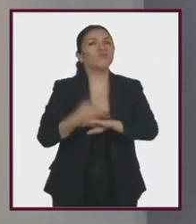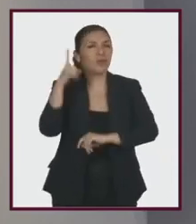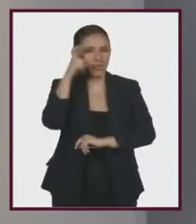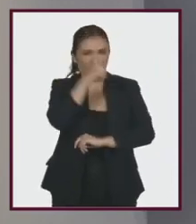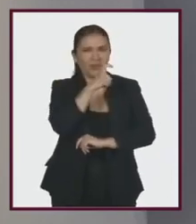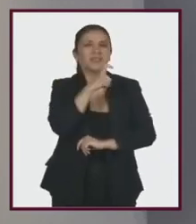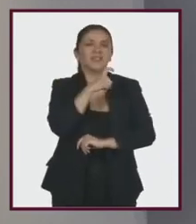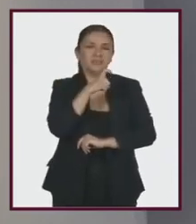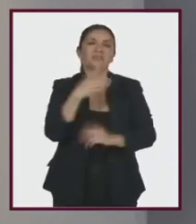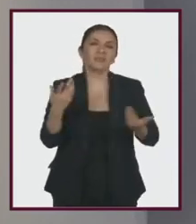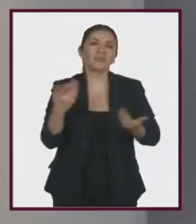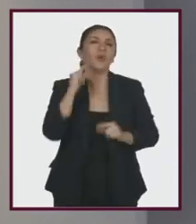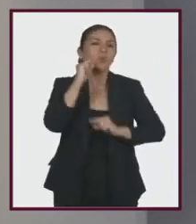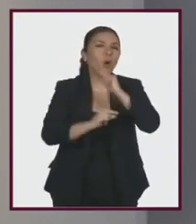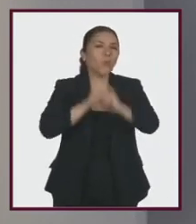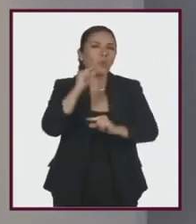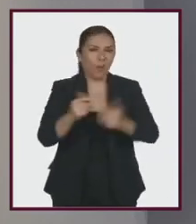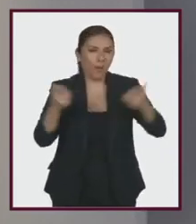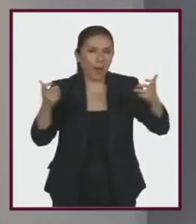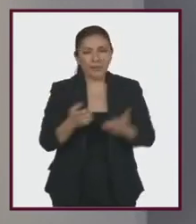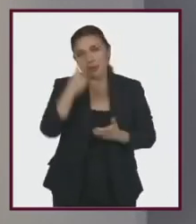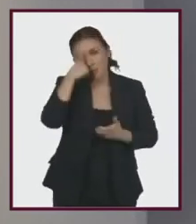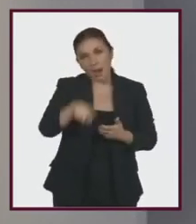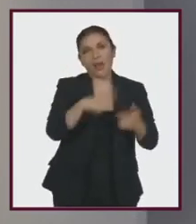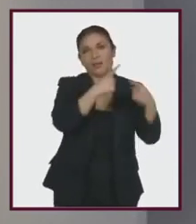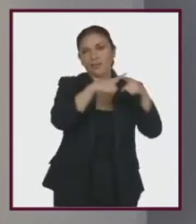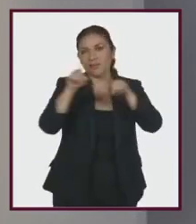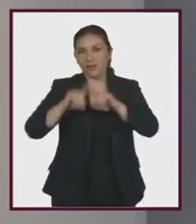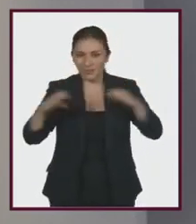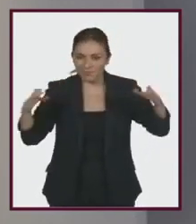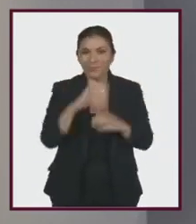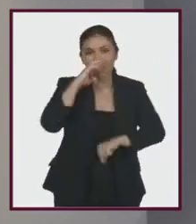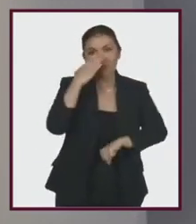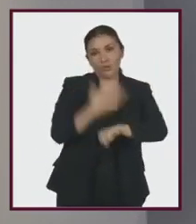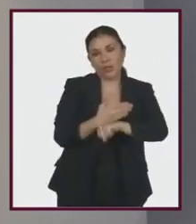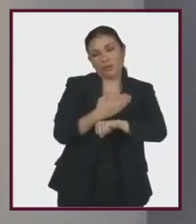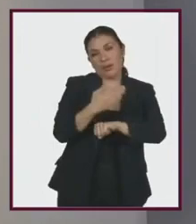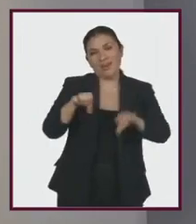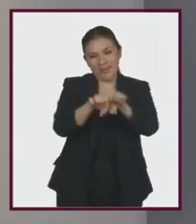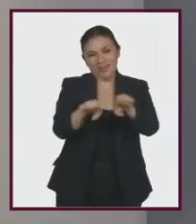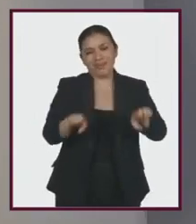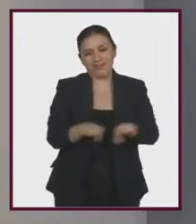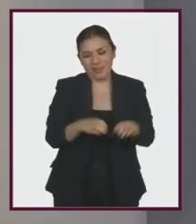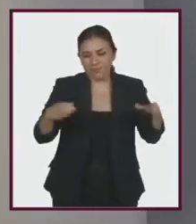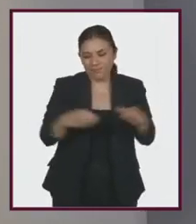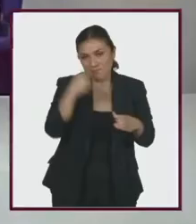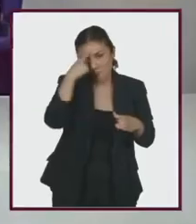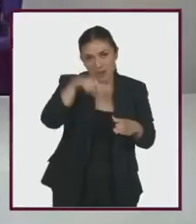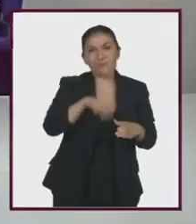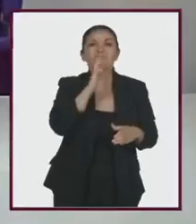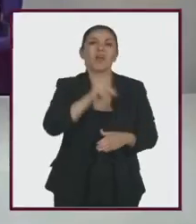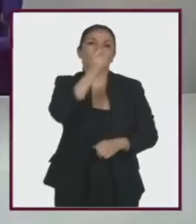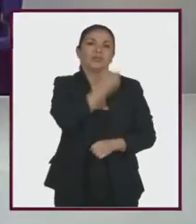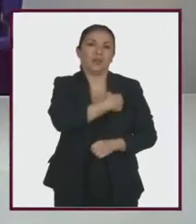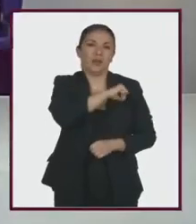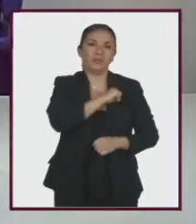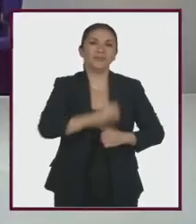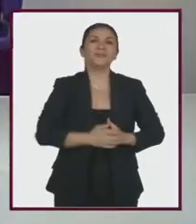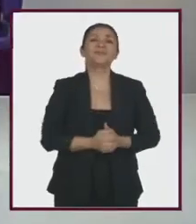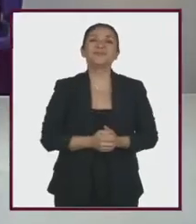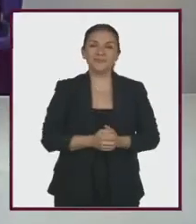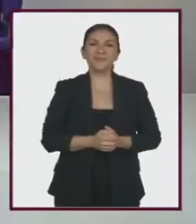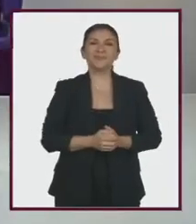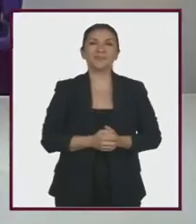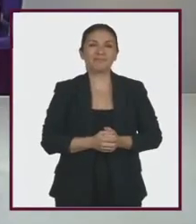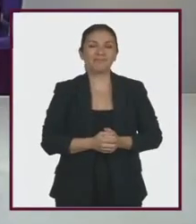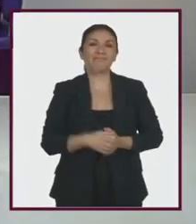¿no? O sea, vamos paso a paso hacia todos los que integramos el equipo para una mejor salud. Doctora, estamos